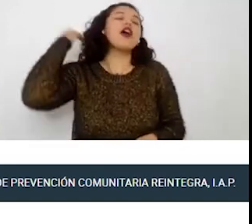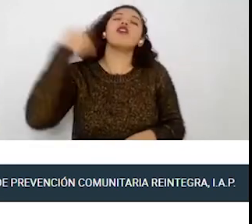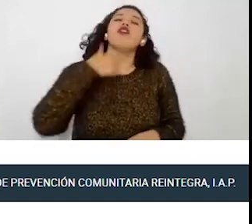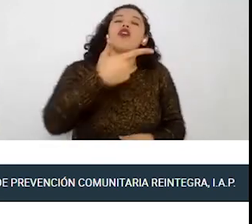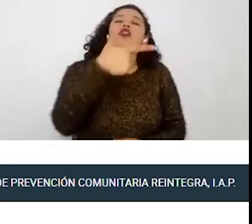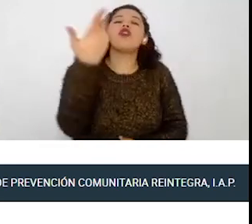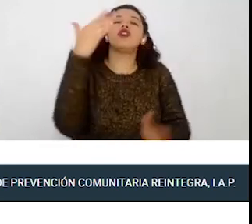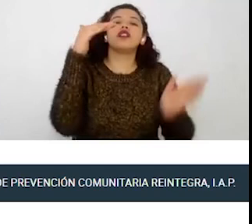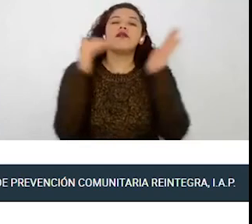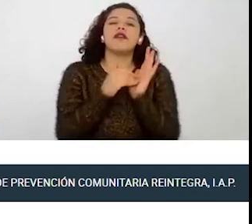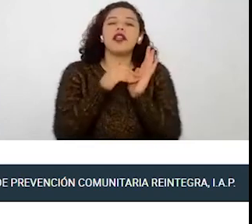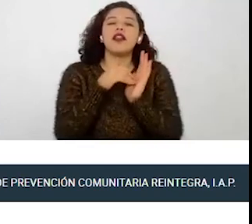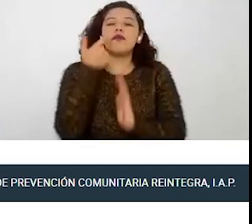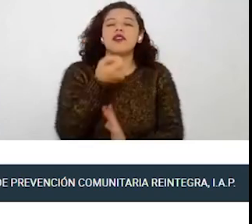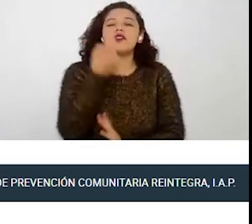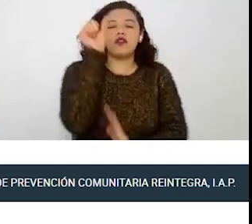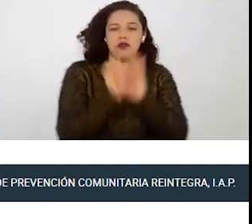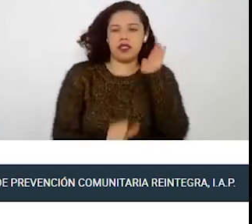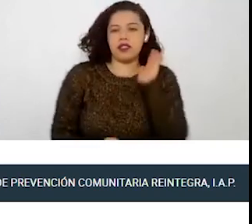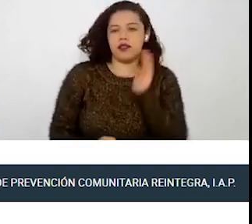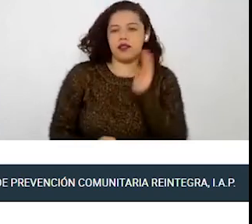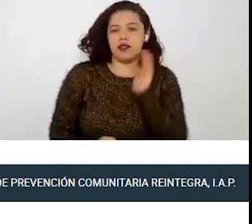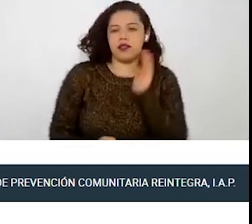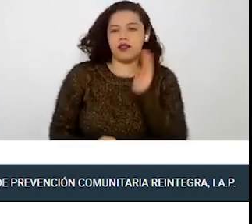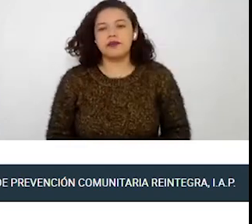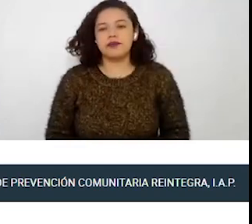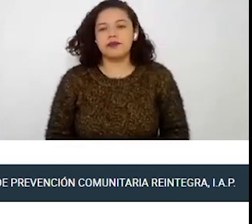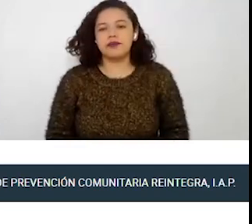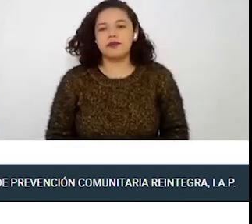12.000 pesos por lo que tengo mensualmente